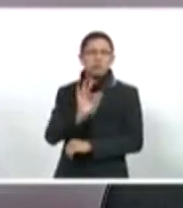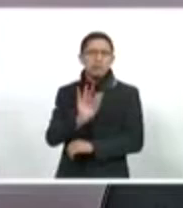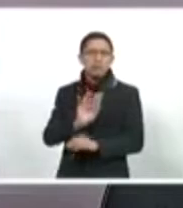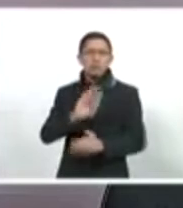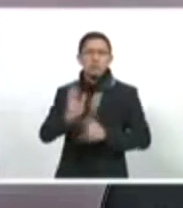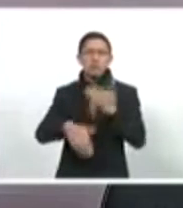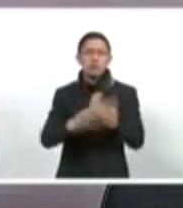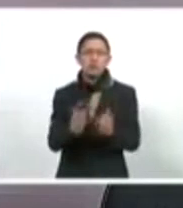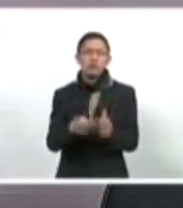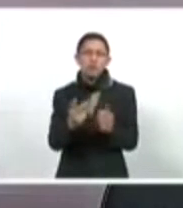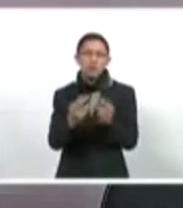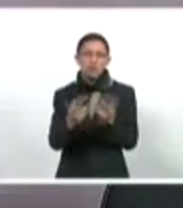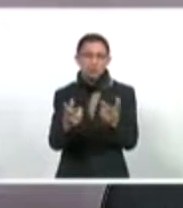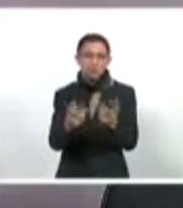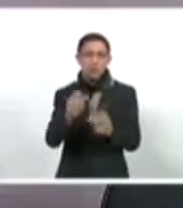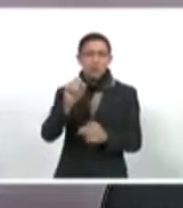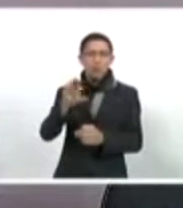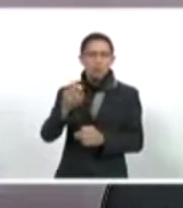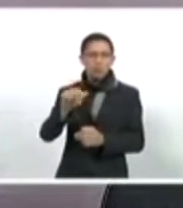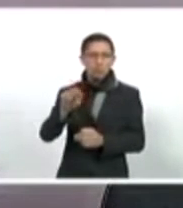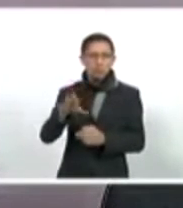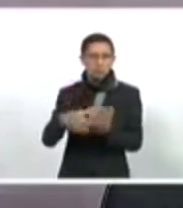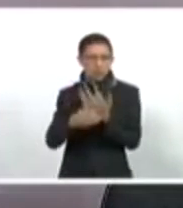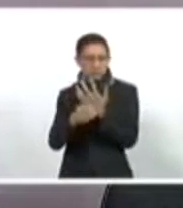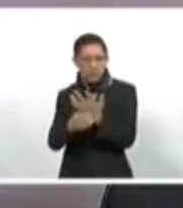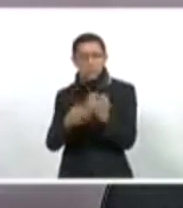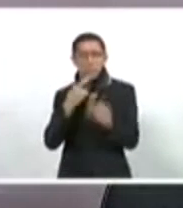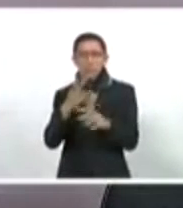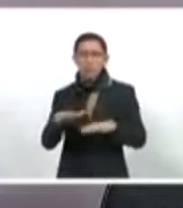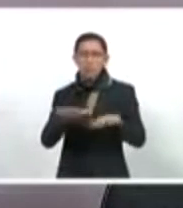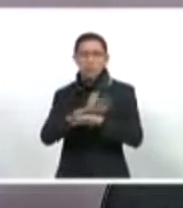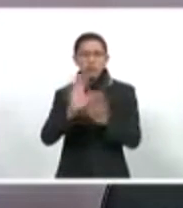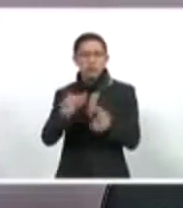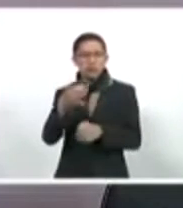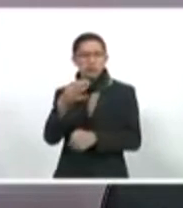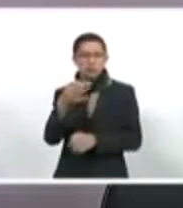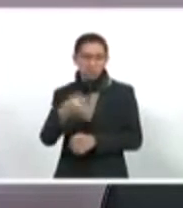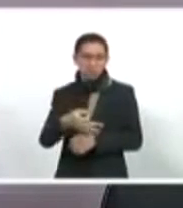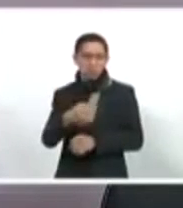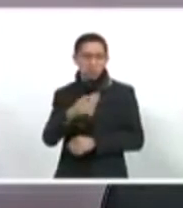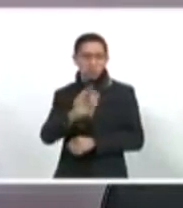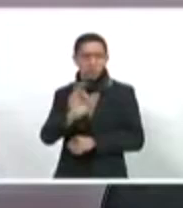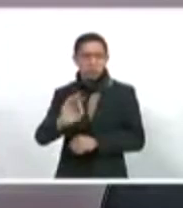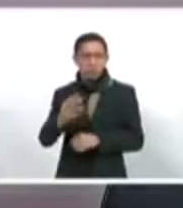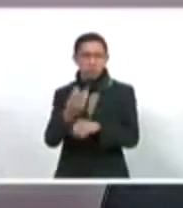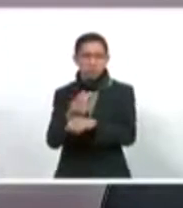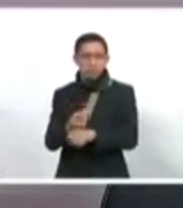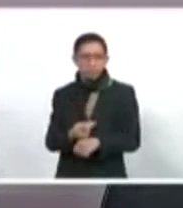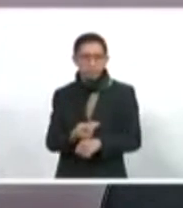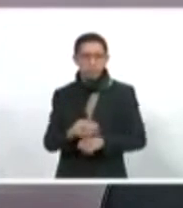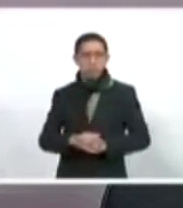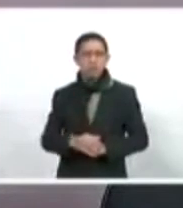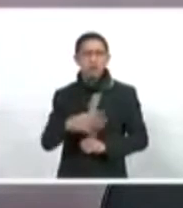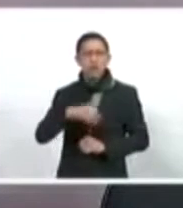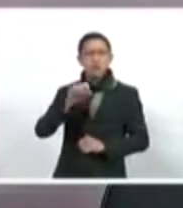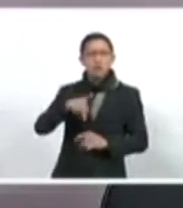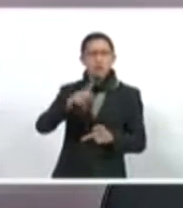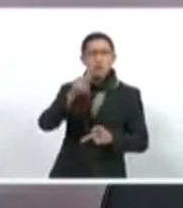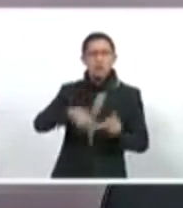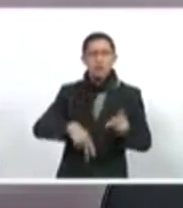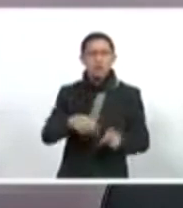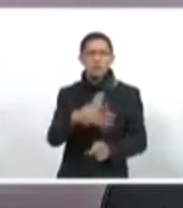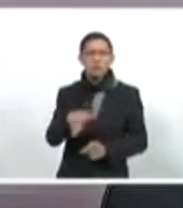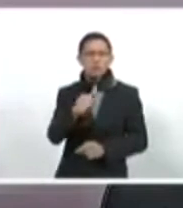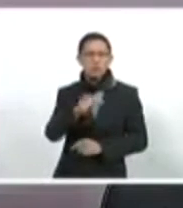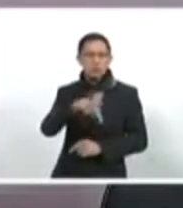trabajos para una desviación de la carretera. Habrá una desviación de cerca de 6 kilómetros